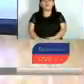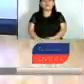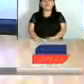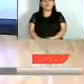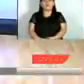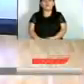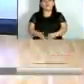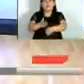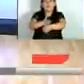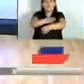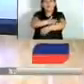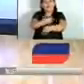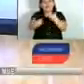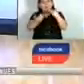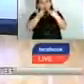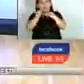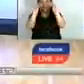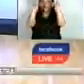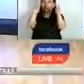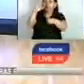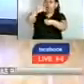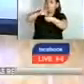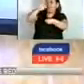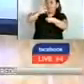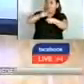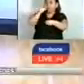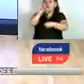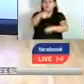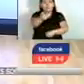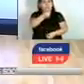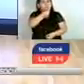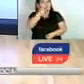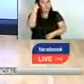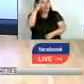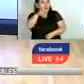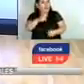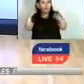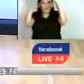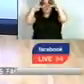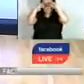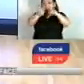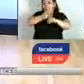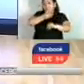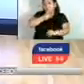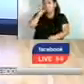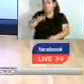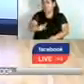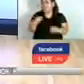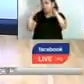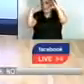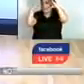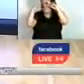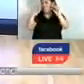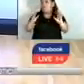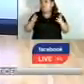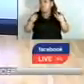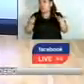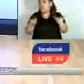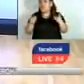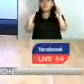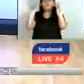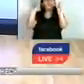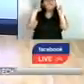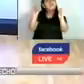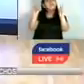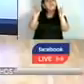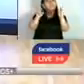Y como les decíamos, el tema electoral continúa siendo parte de la cobertura informativa de Noticiero Hechos. Esta noche vamos a comenzar esta emisión hablando